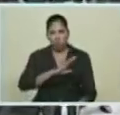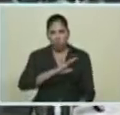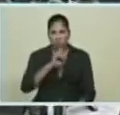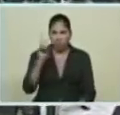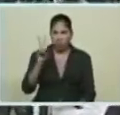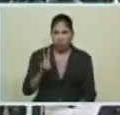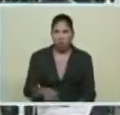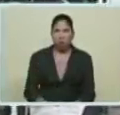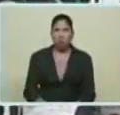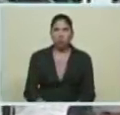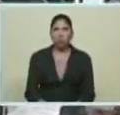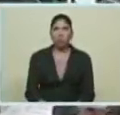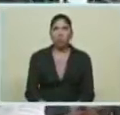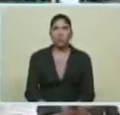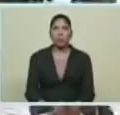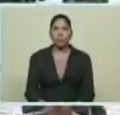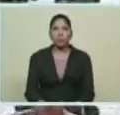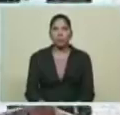patria.